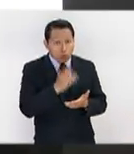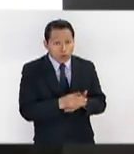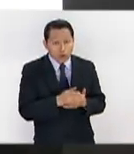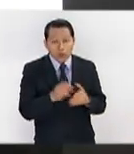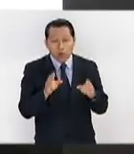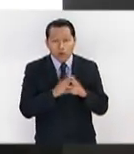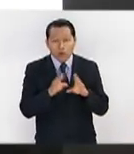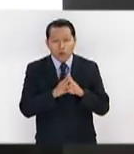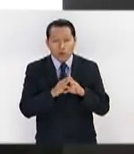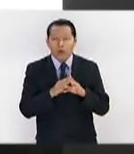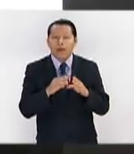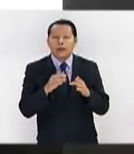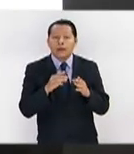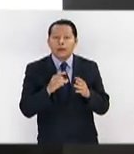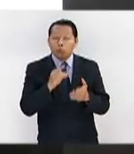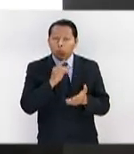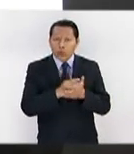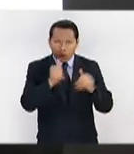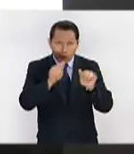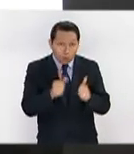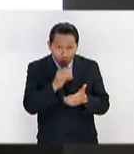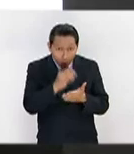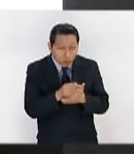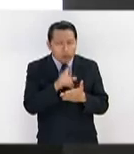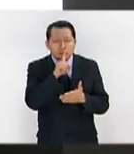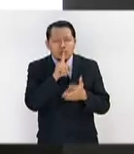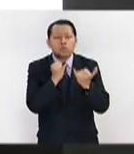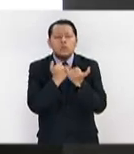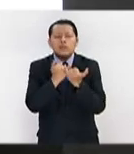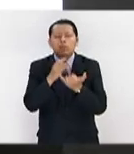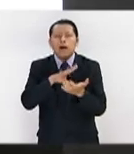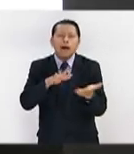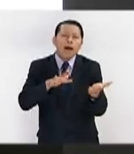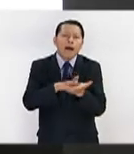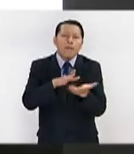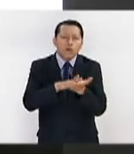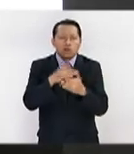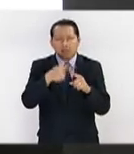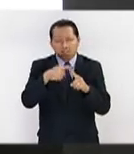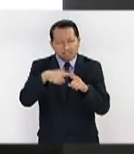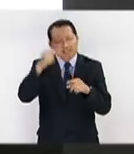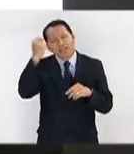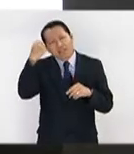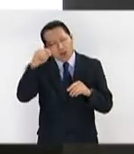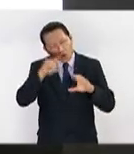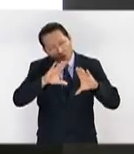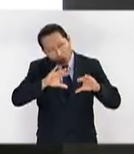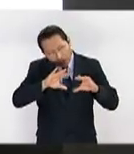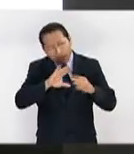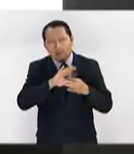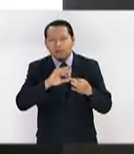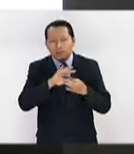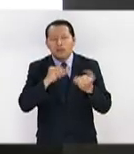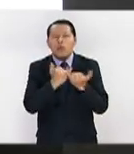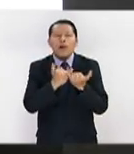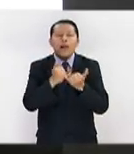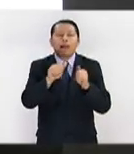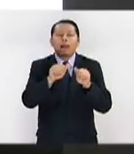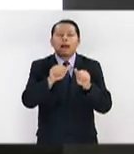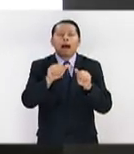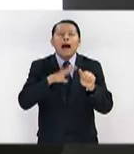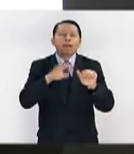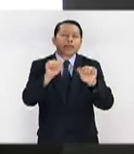la formación las técnicas artesanales, sino también llevan una serie de apoyos teóricos y artísticos, lo que les